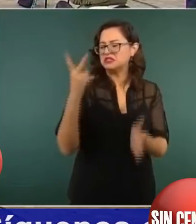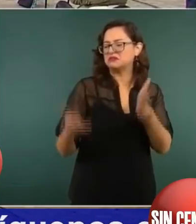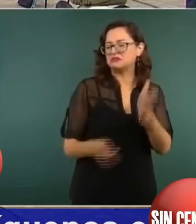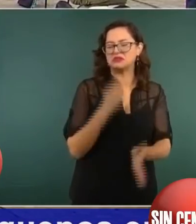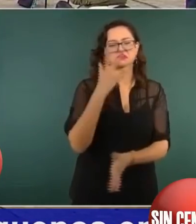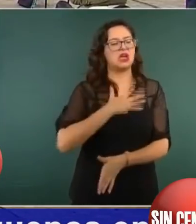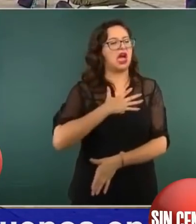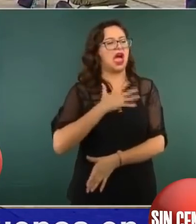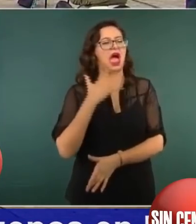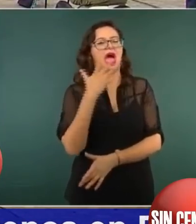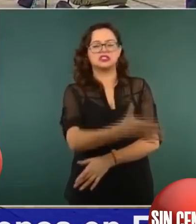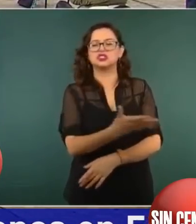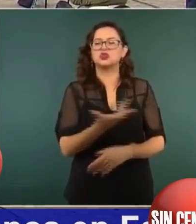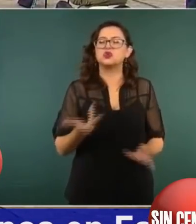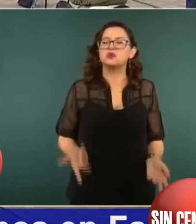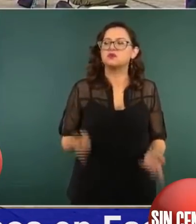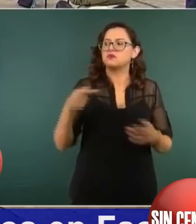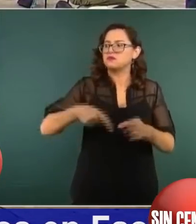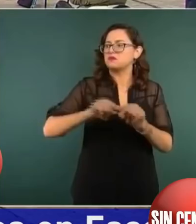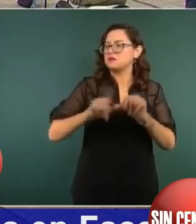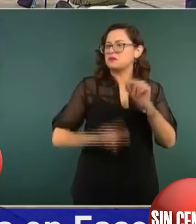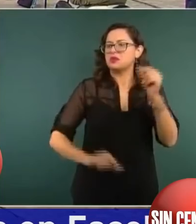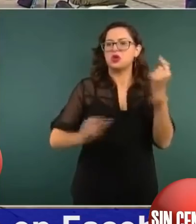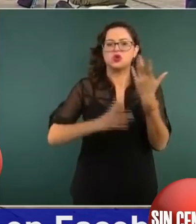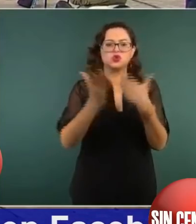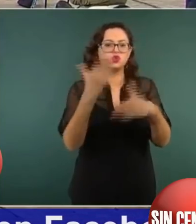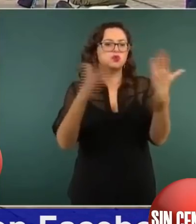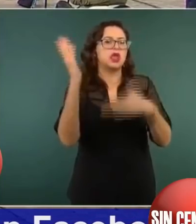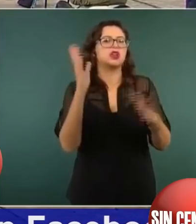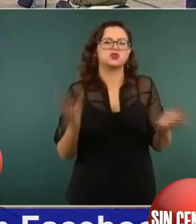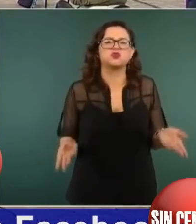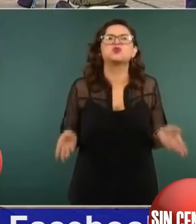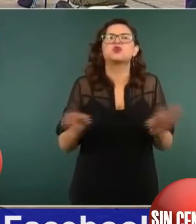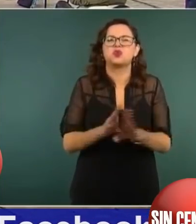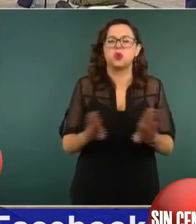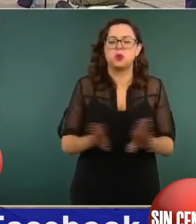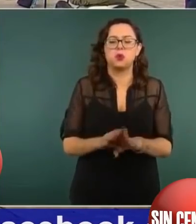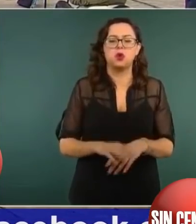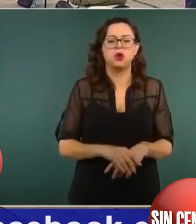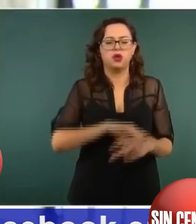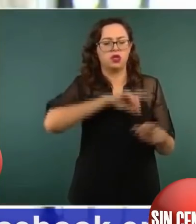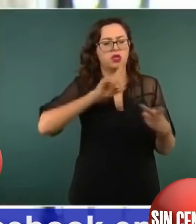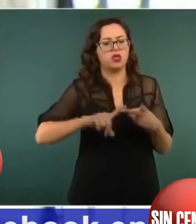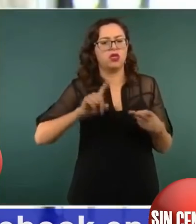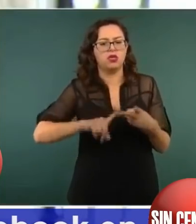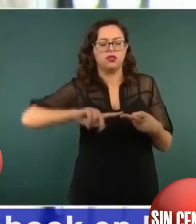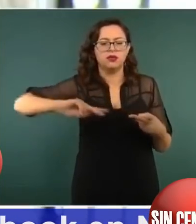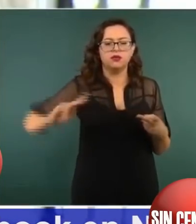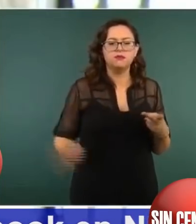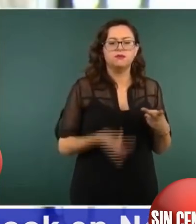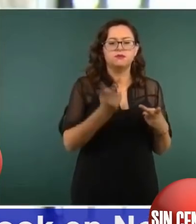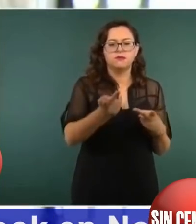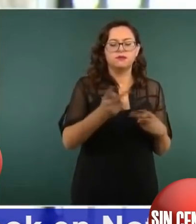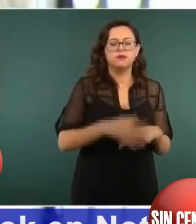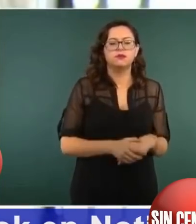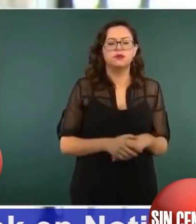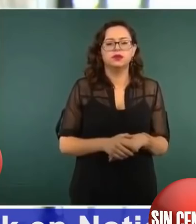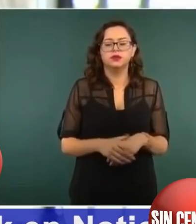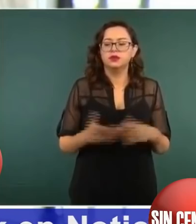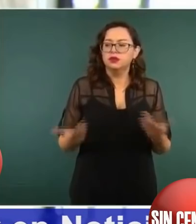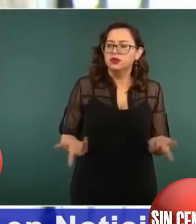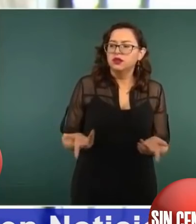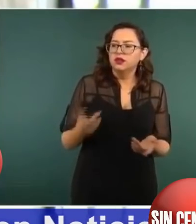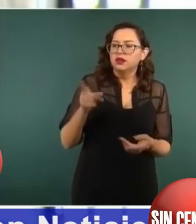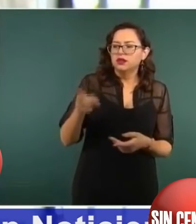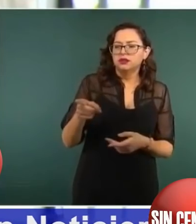cómo vamos a superar eso como país? Y una segunda pregunta, si me lo permite, ya se fue el secretario de